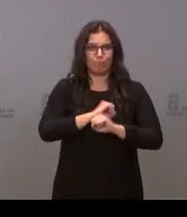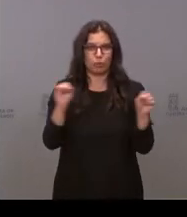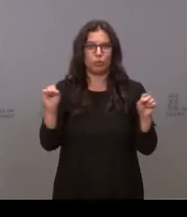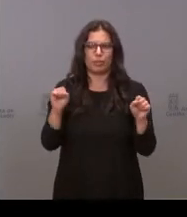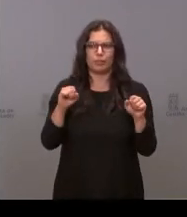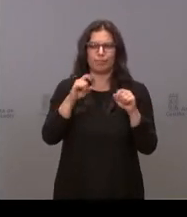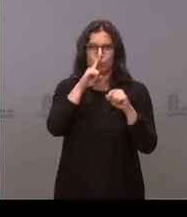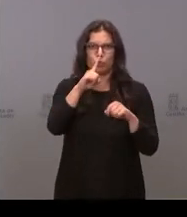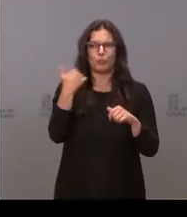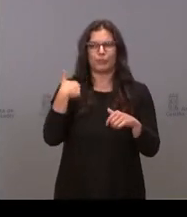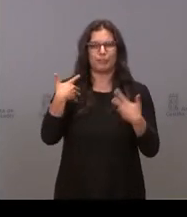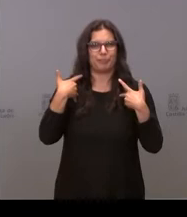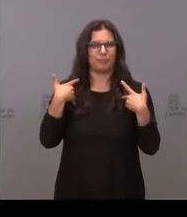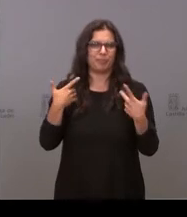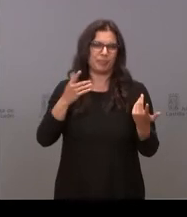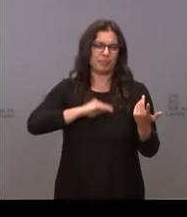año,